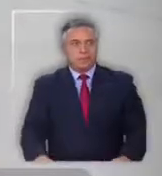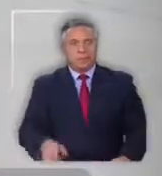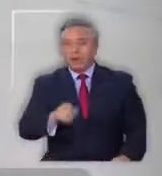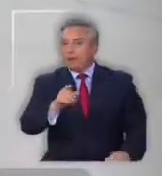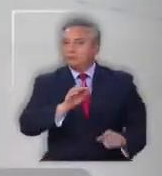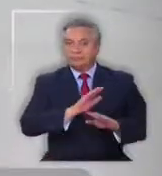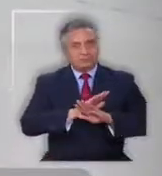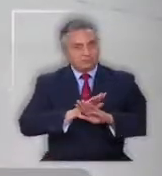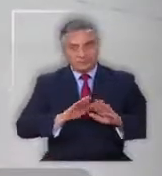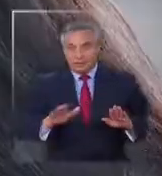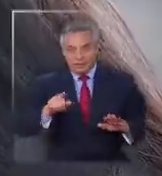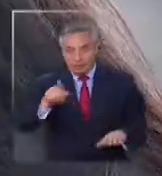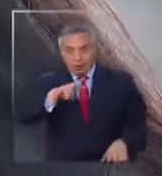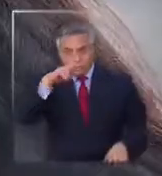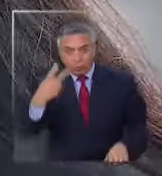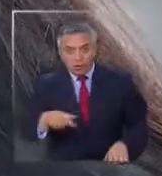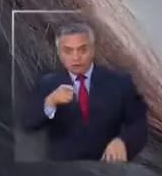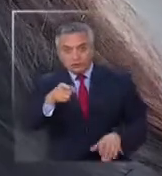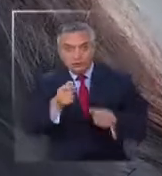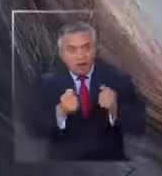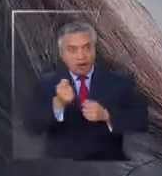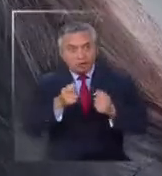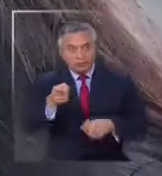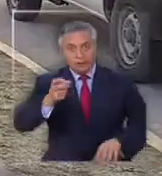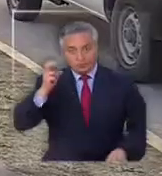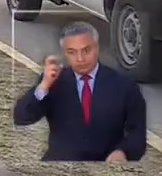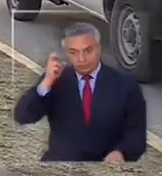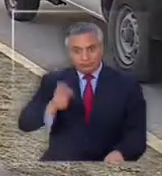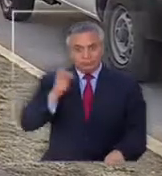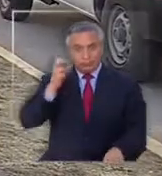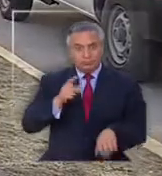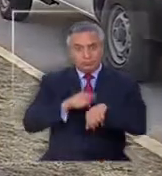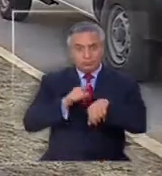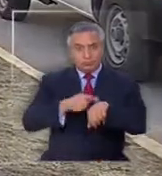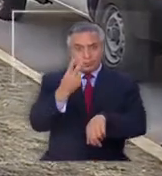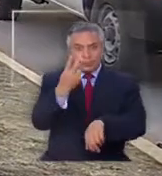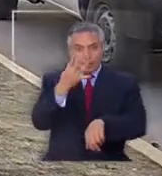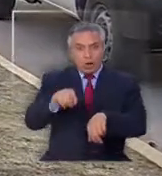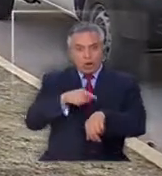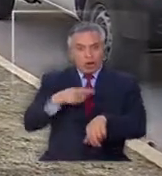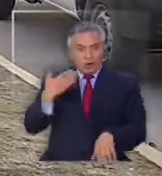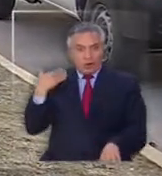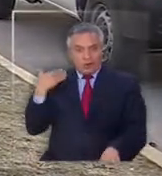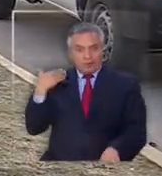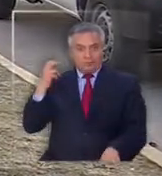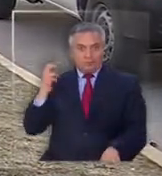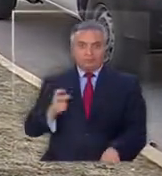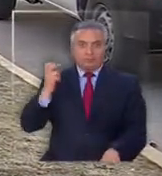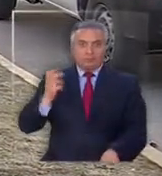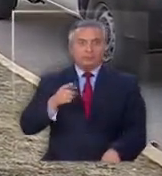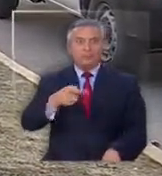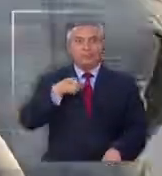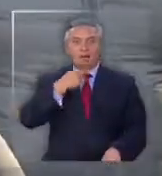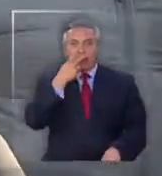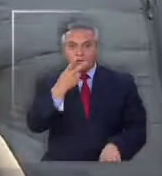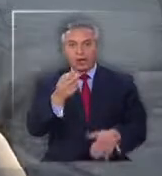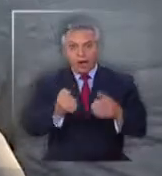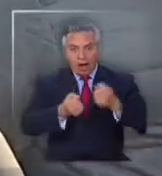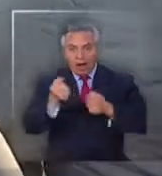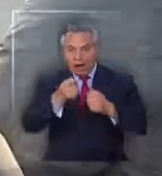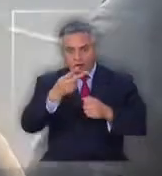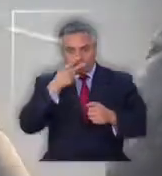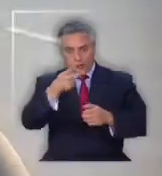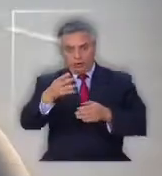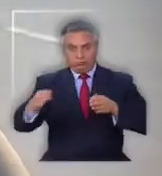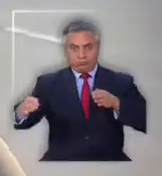Nadie, incluida la dueña del auto con encargo, a quien asaltaron hace menos de 24 horas. Veo el auto cruzado adelante y